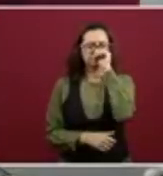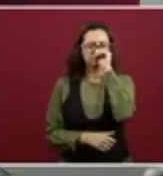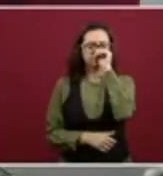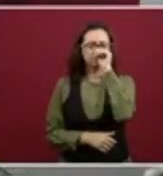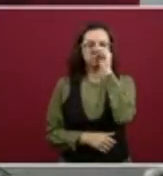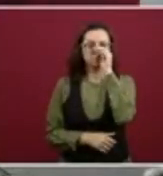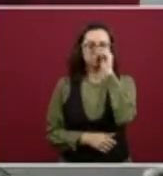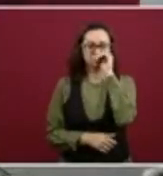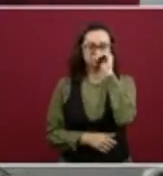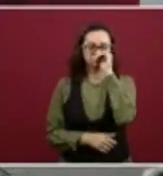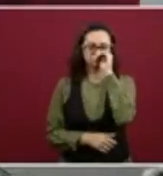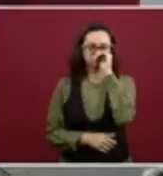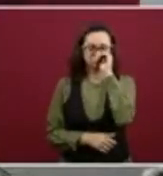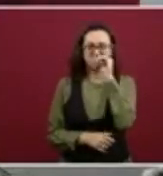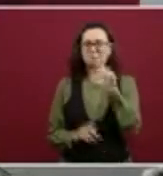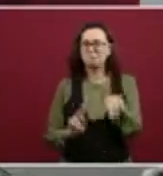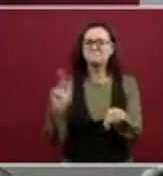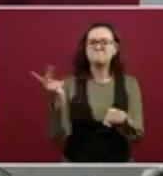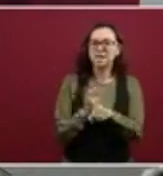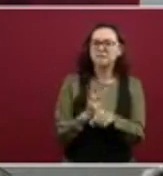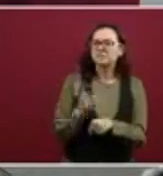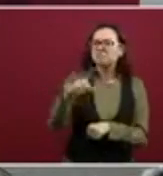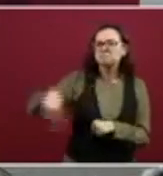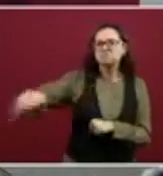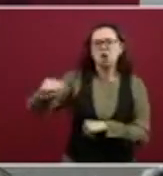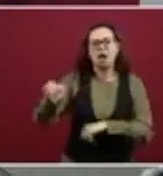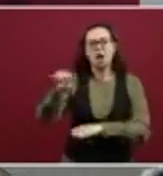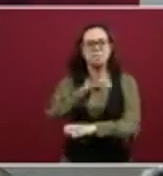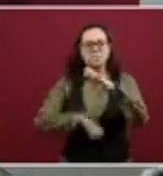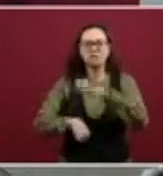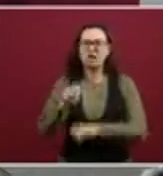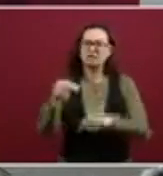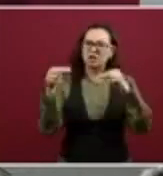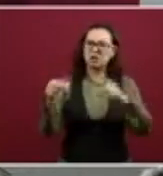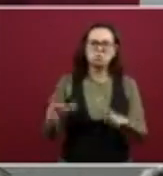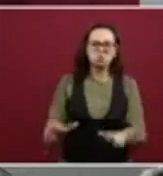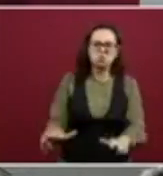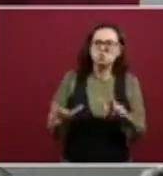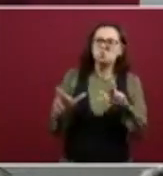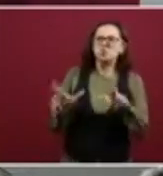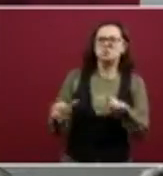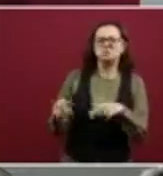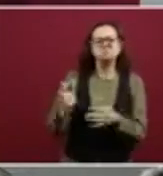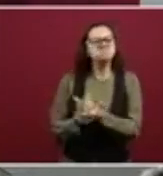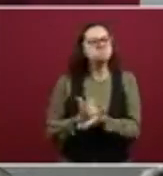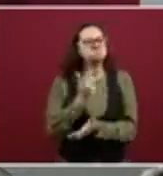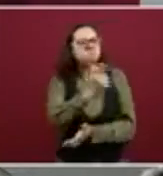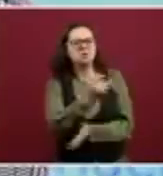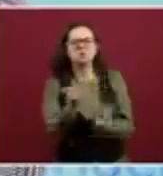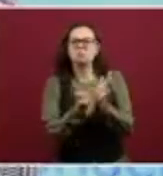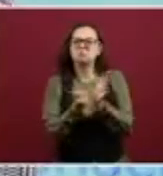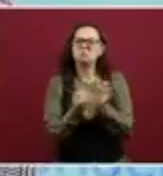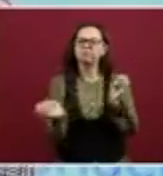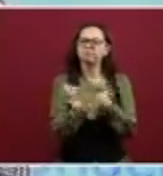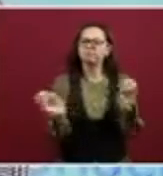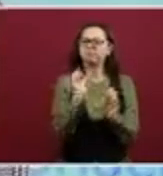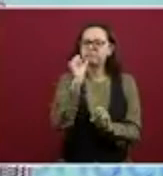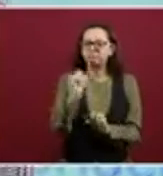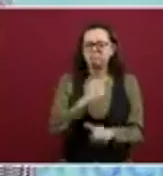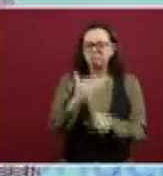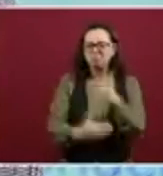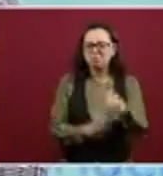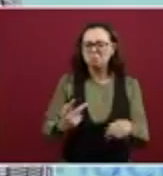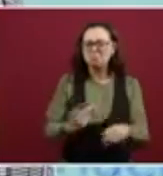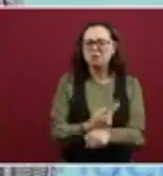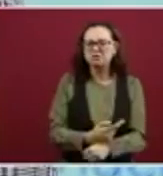¿Qué efectos tuvieron las condonaciones del 2001 al 2018? La del 2001 al 2006, que es el